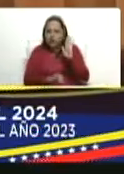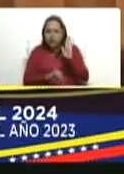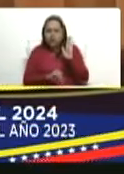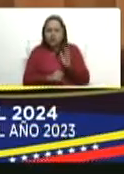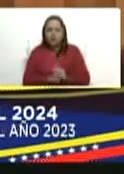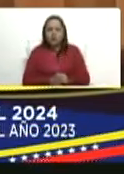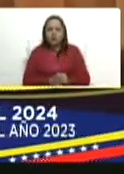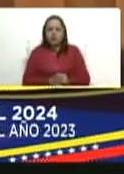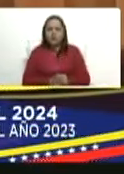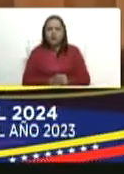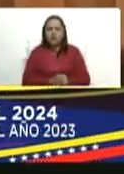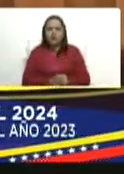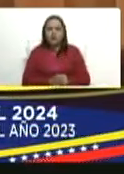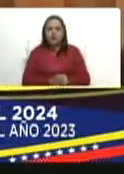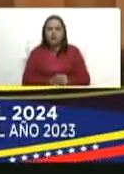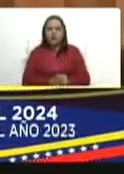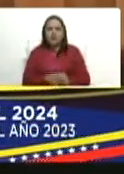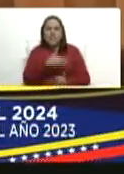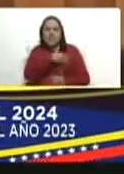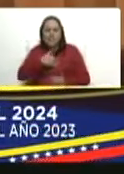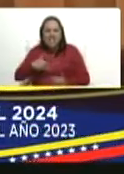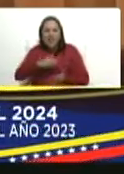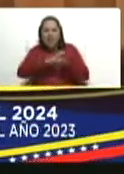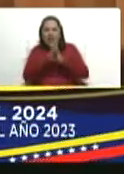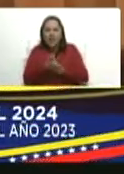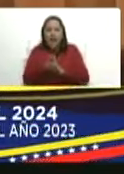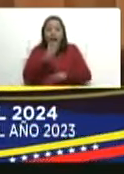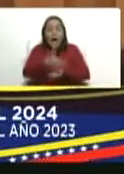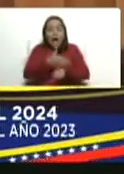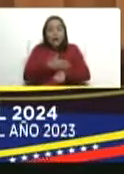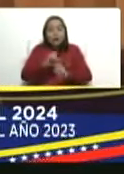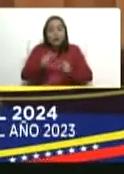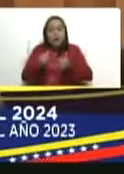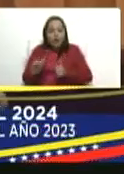Trataron de acabarla antes de que la niña creciera.